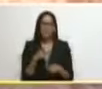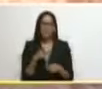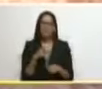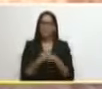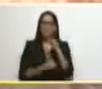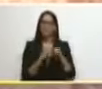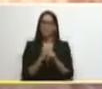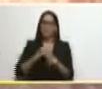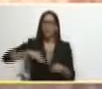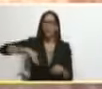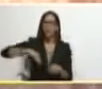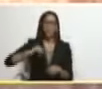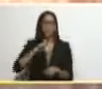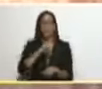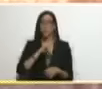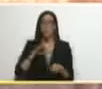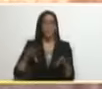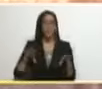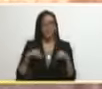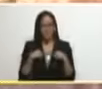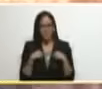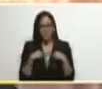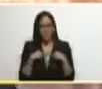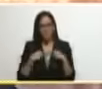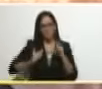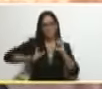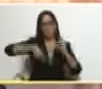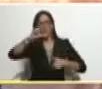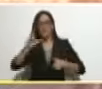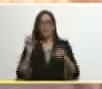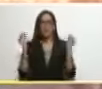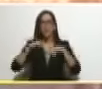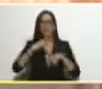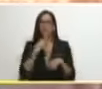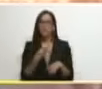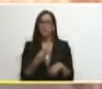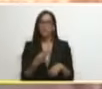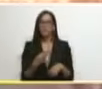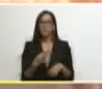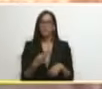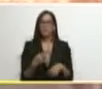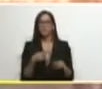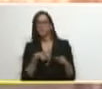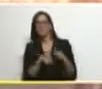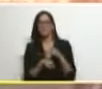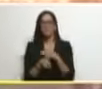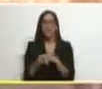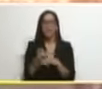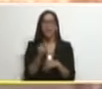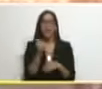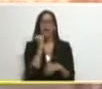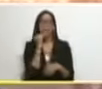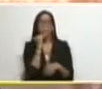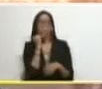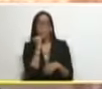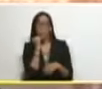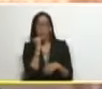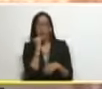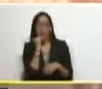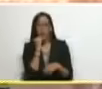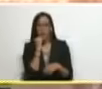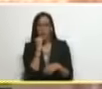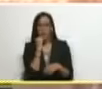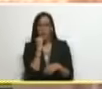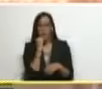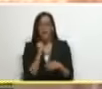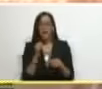Guyana, desconoce, patea el Acuerdo de Ginebra y se va de manera ilegal e ilegítima a